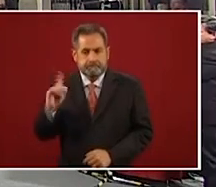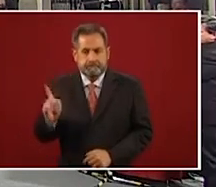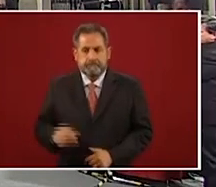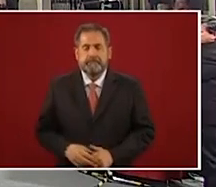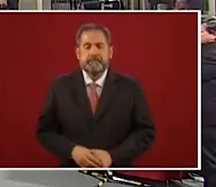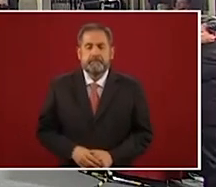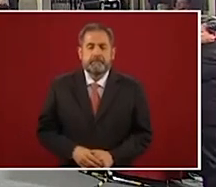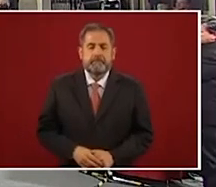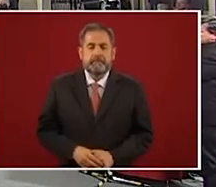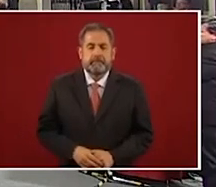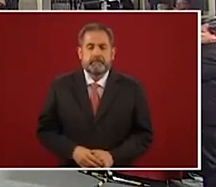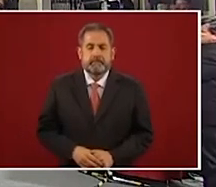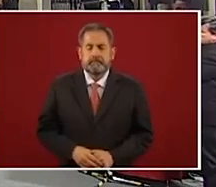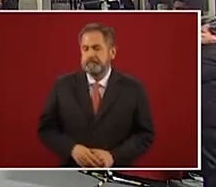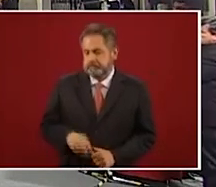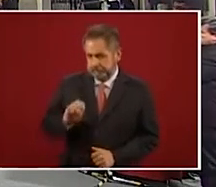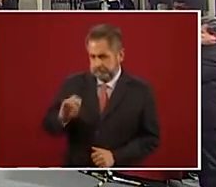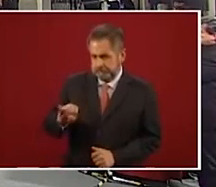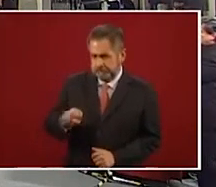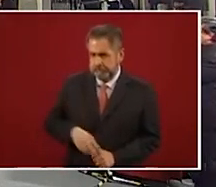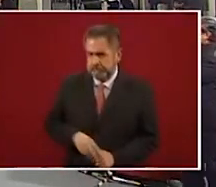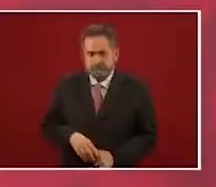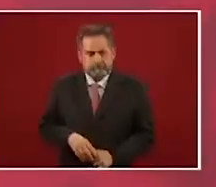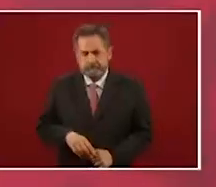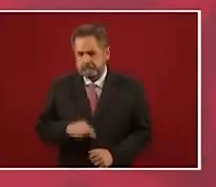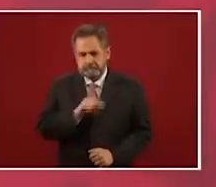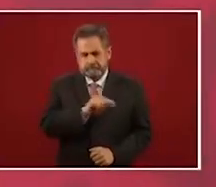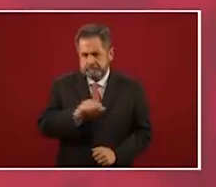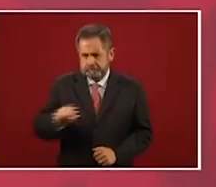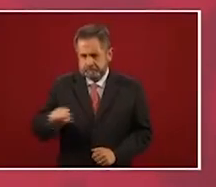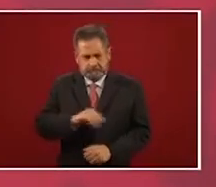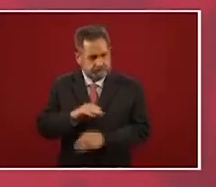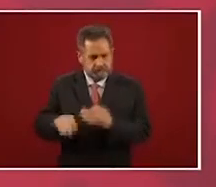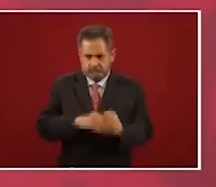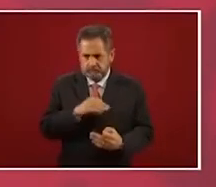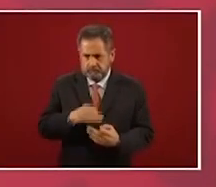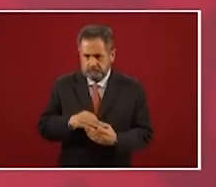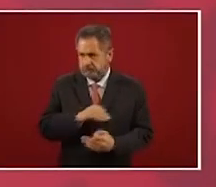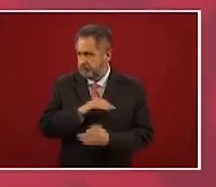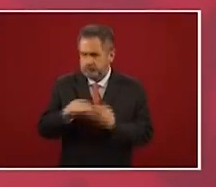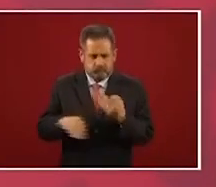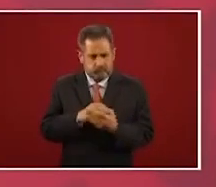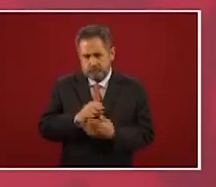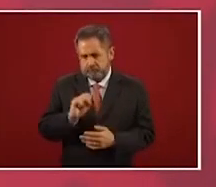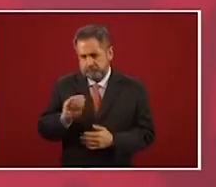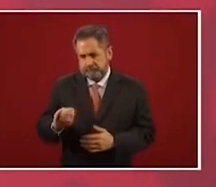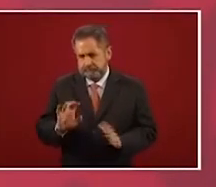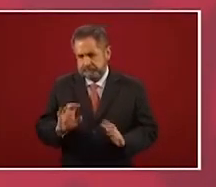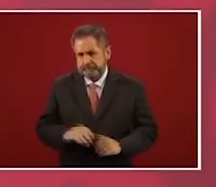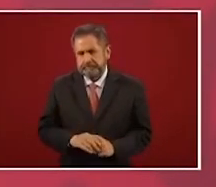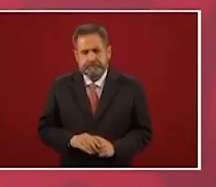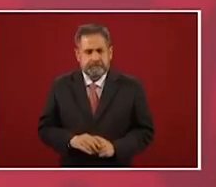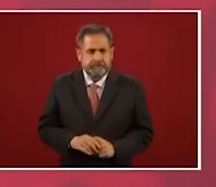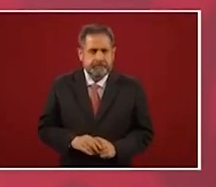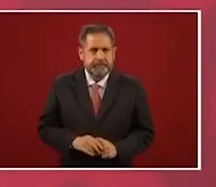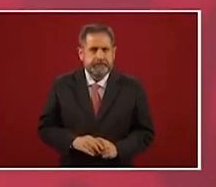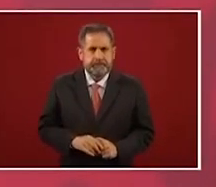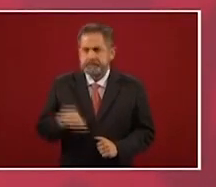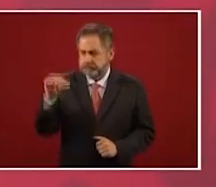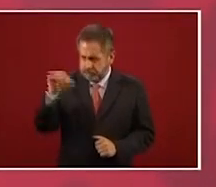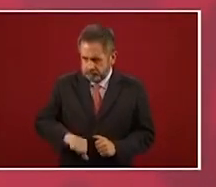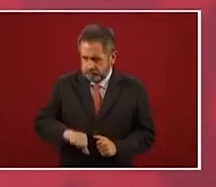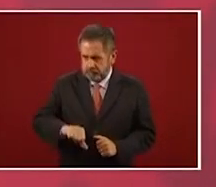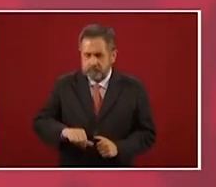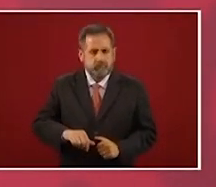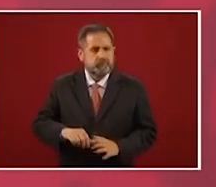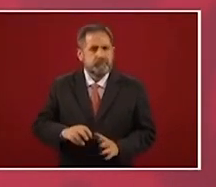Sí, en todos los casos. En todos los casos. O sea, hoy